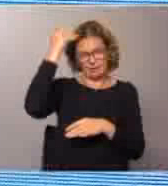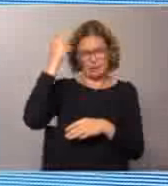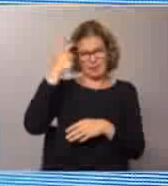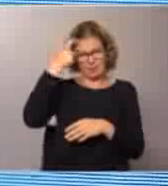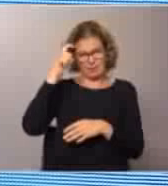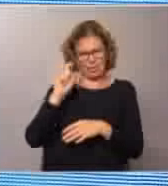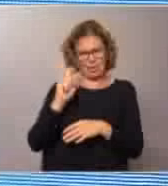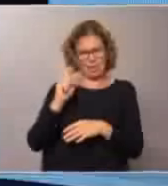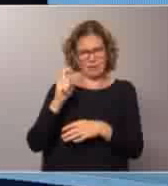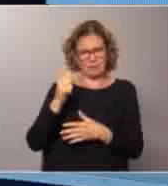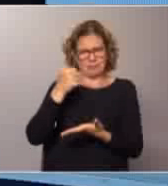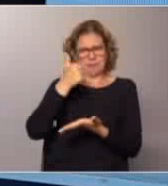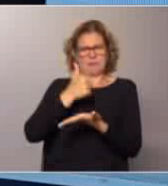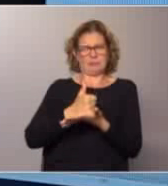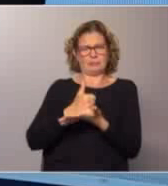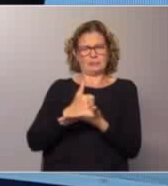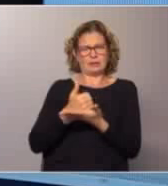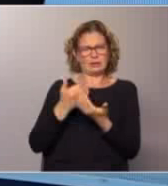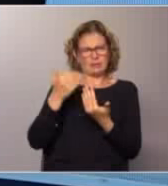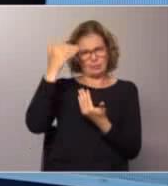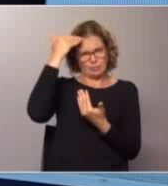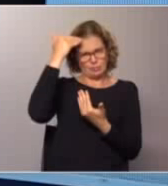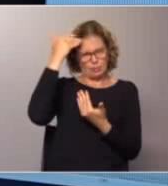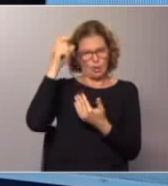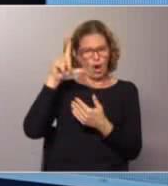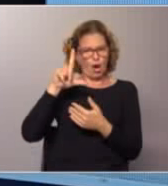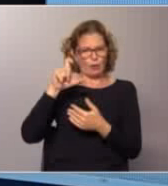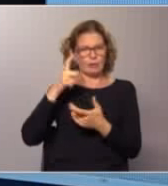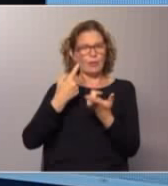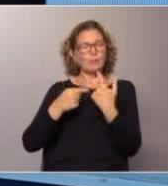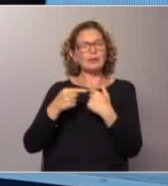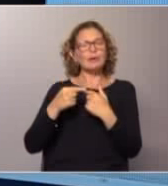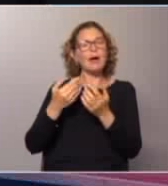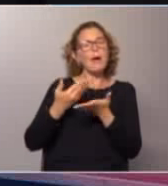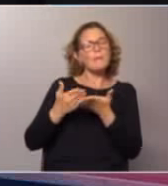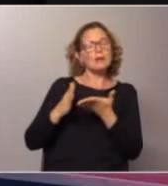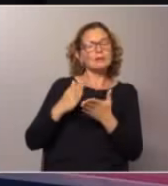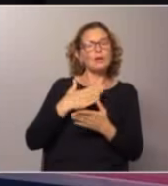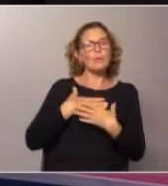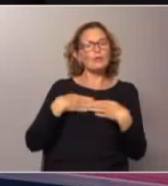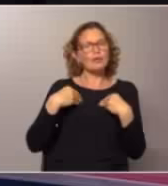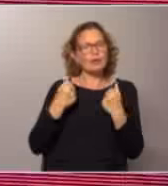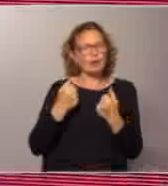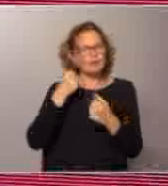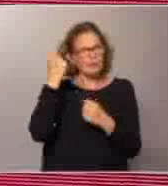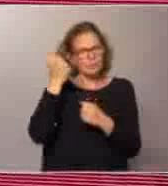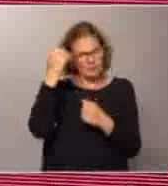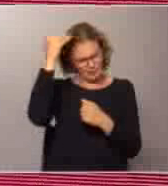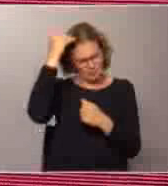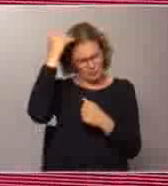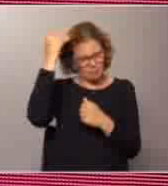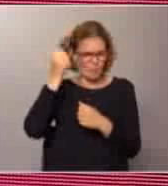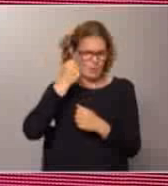esa idea de bueno casi el raciocinio el analítico o lo lógico pero la parte emocional afectiva tiene importancia en el cerebro